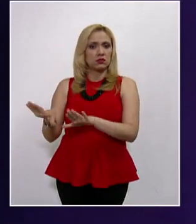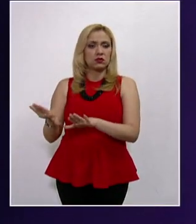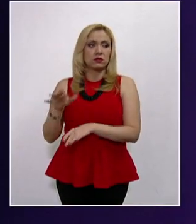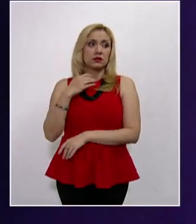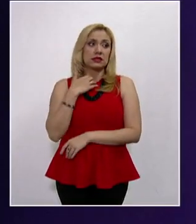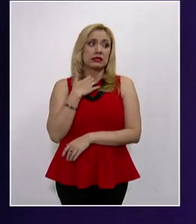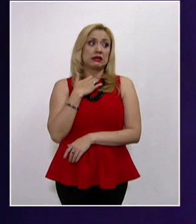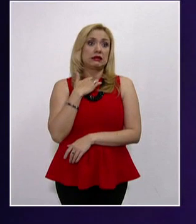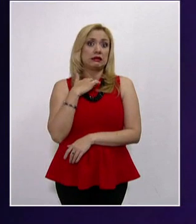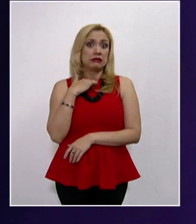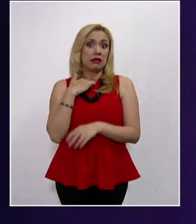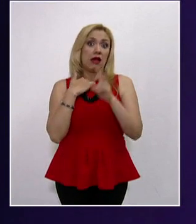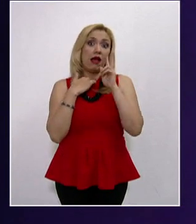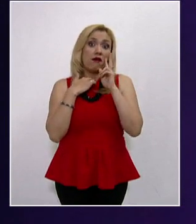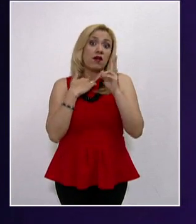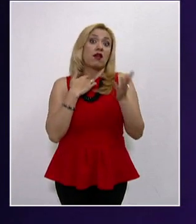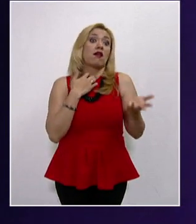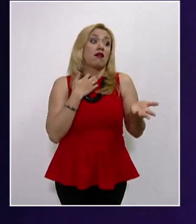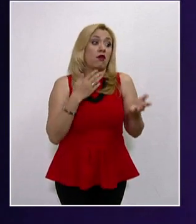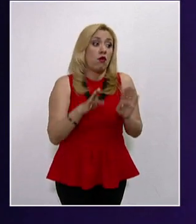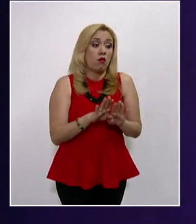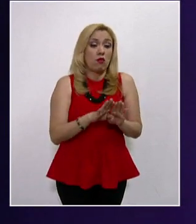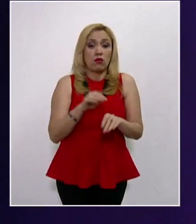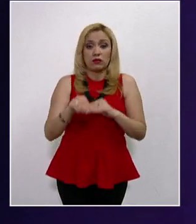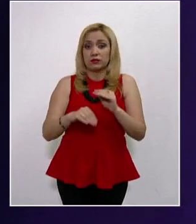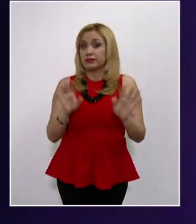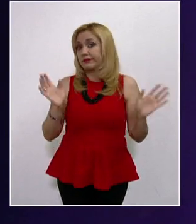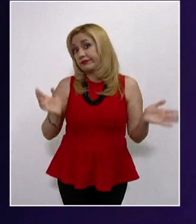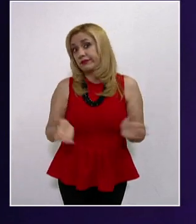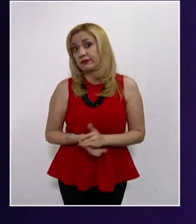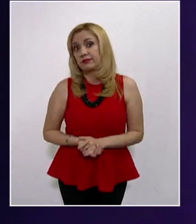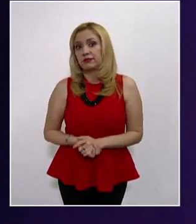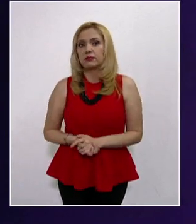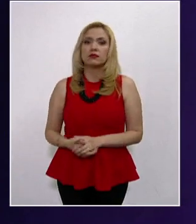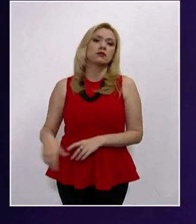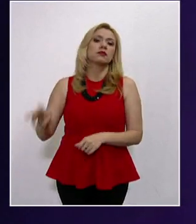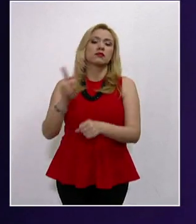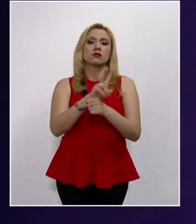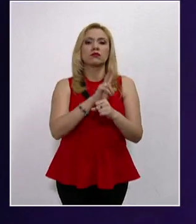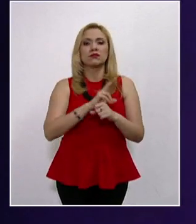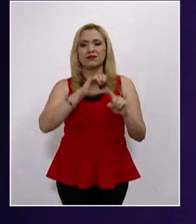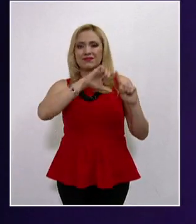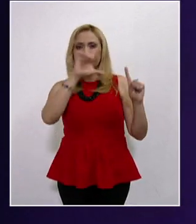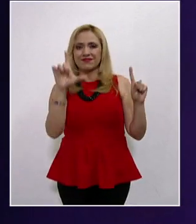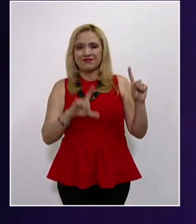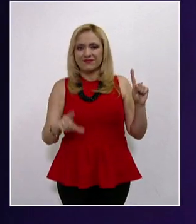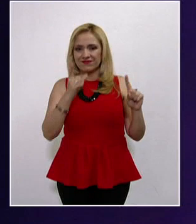ver cómo se desarrolla, ¿no? Porque, o sea, la Guardia Nacional,